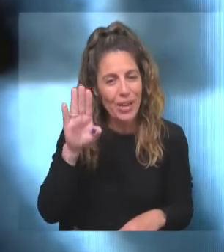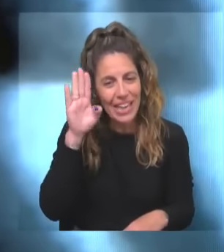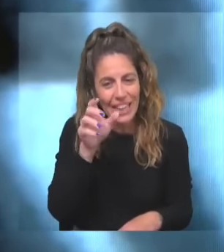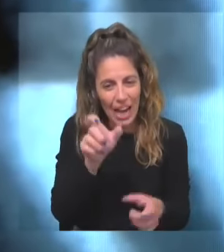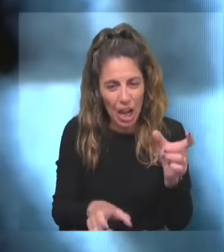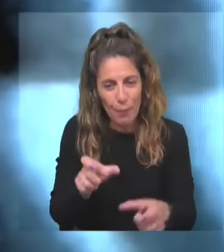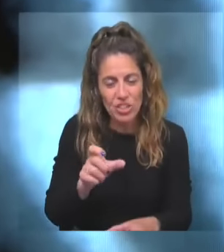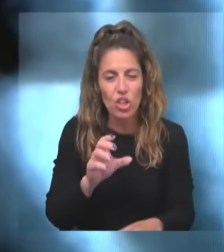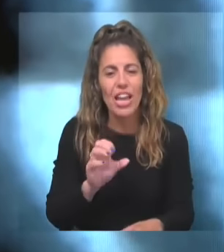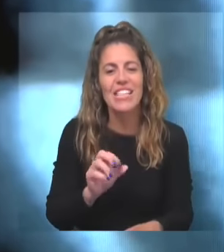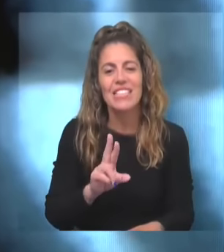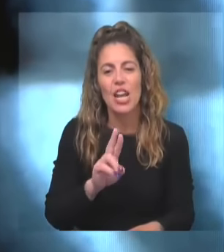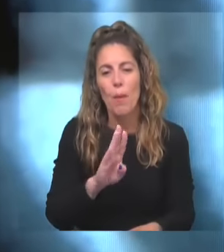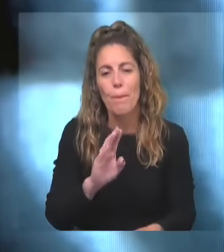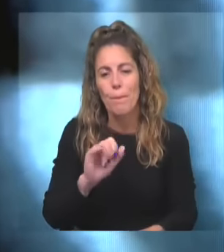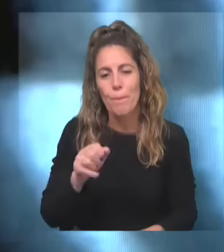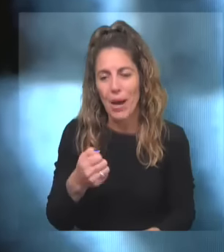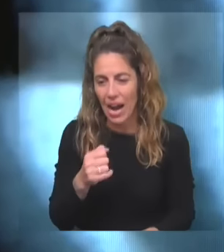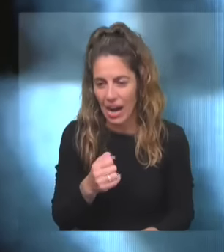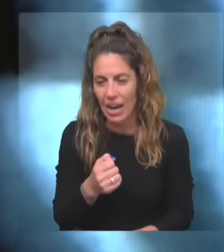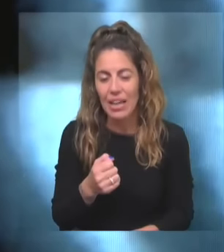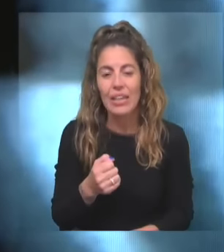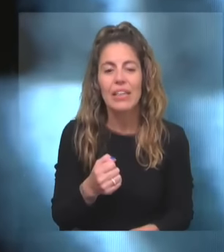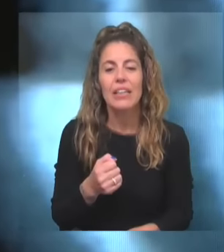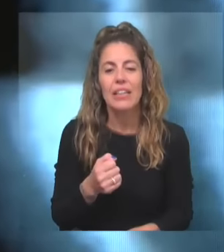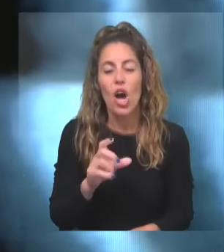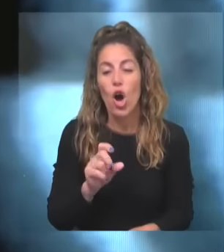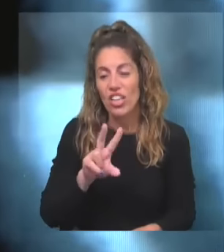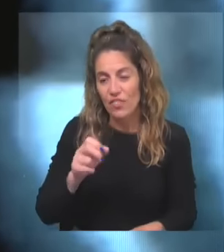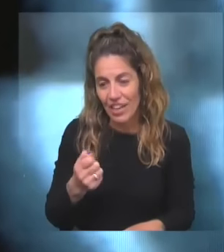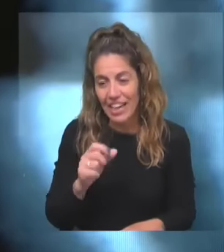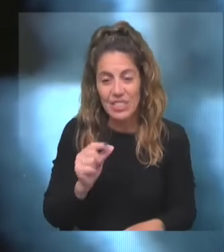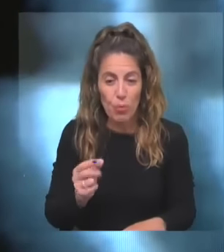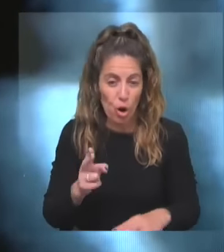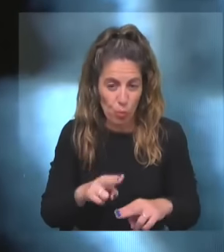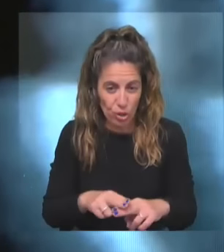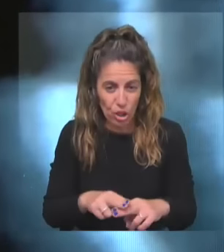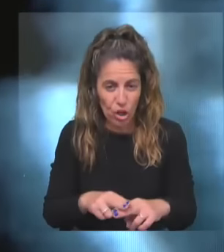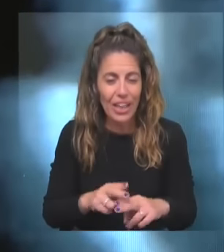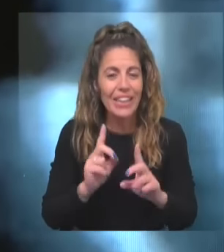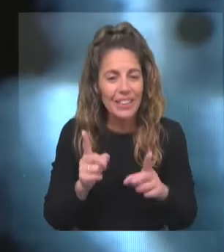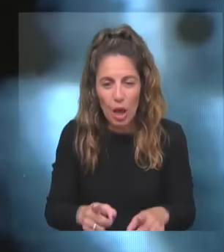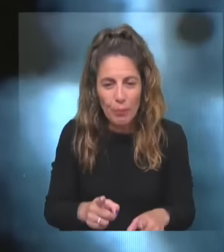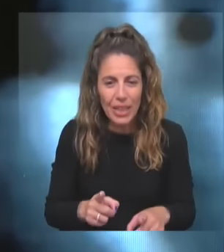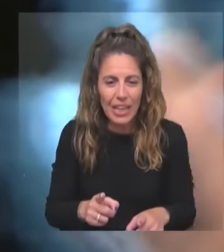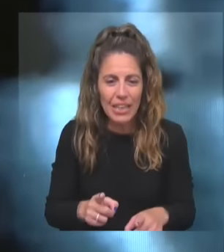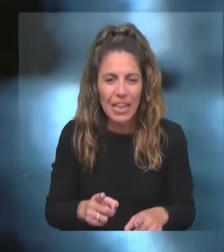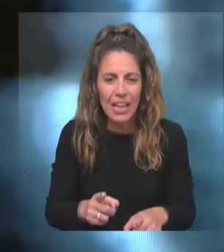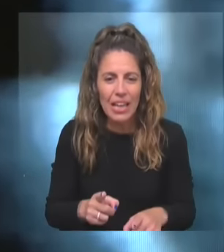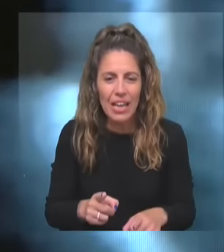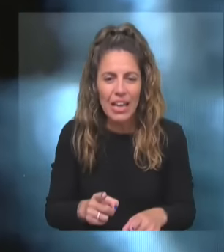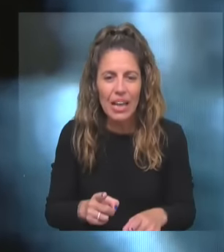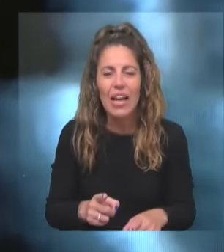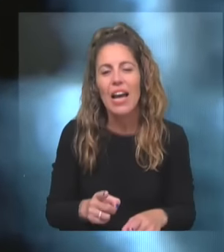gente de Serpaz, que Efraín Olivera, que hace poco nos dejó, y a la red Amigo Pericos, con luchadoras incansables que pelearon para que